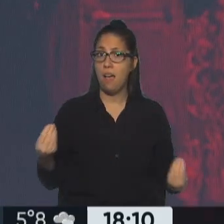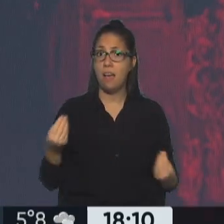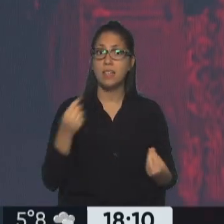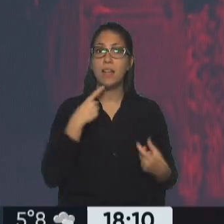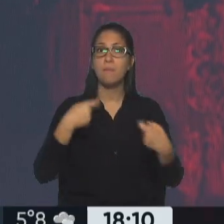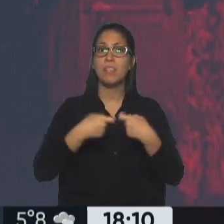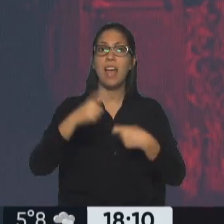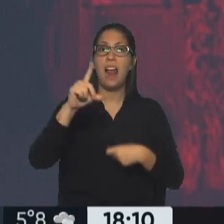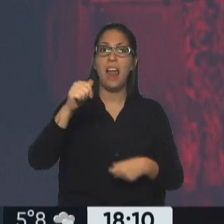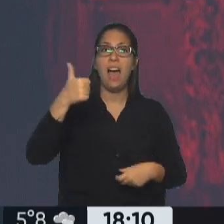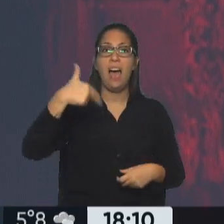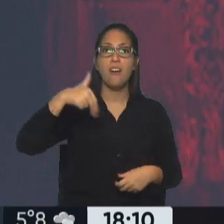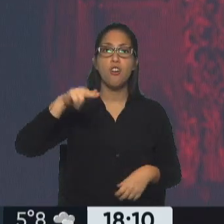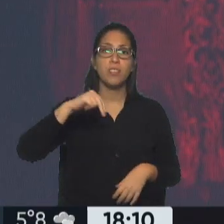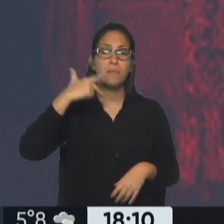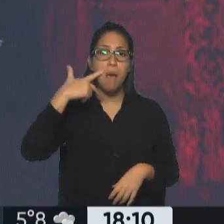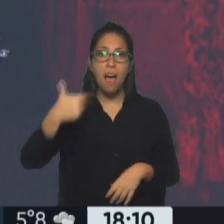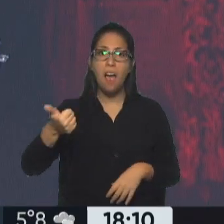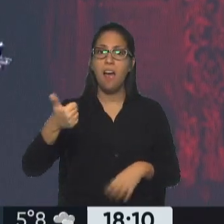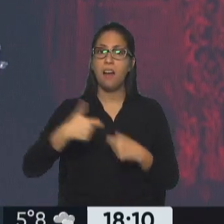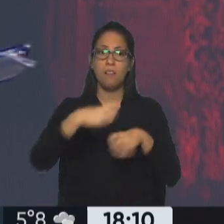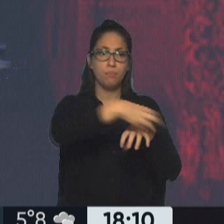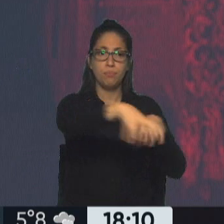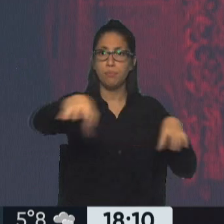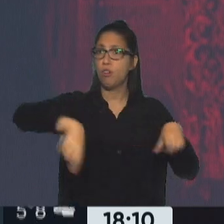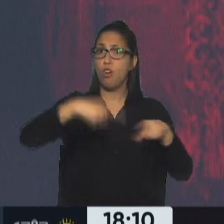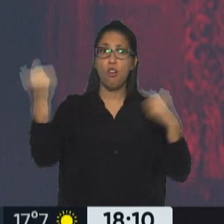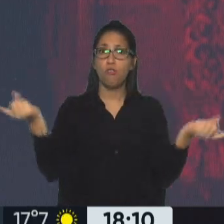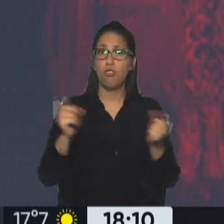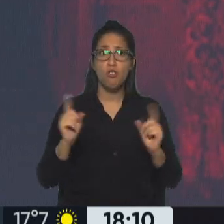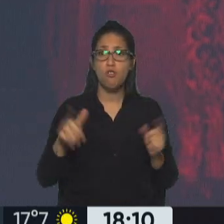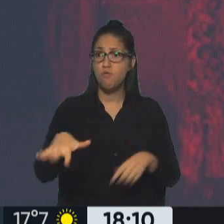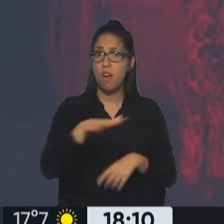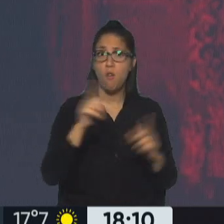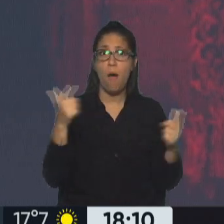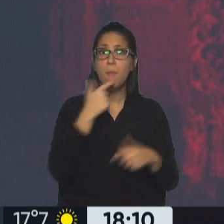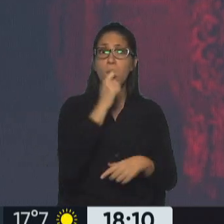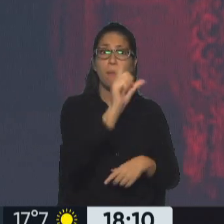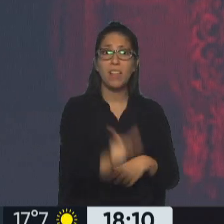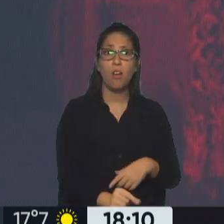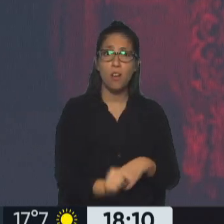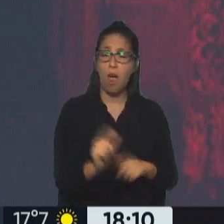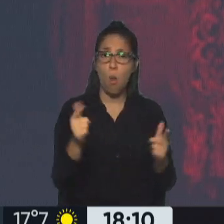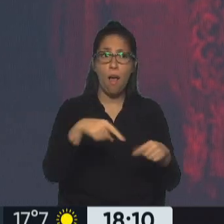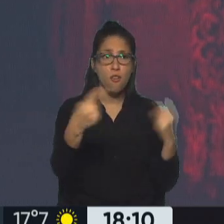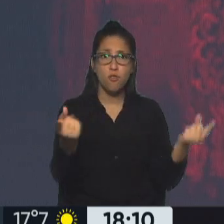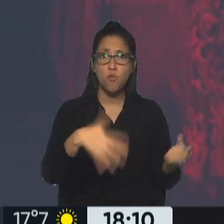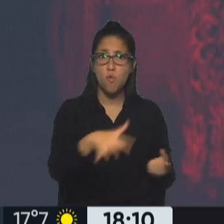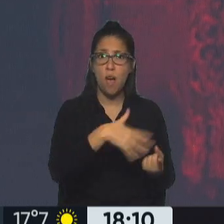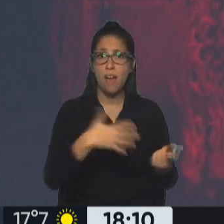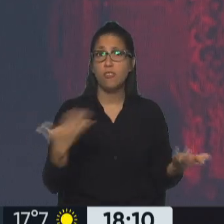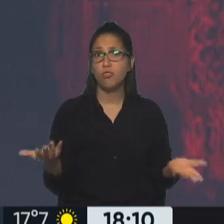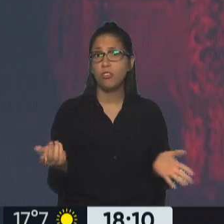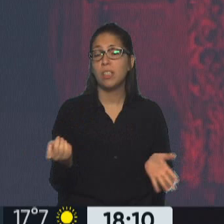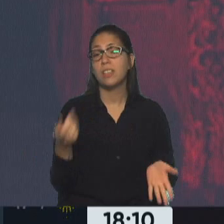anónima no es que si van a vender más o menos porque no hay a quién comprarle, sobre todo en la Patagonia, aumentan. Y seguramente no lo dijo, pero